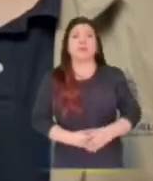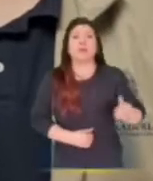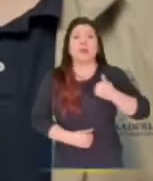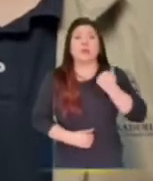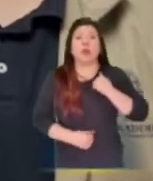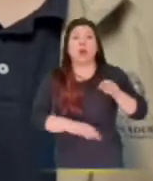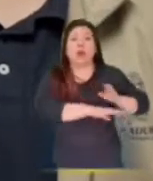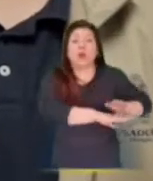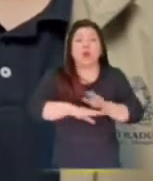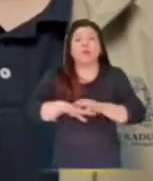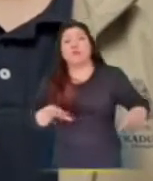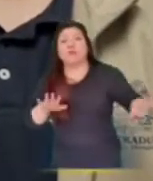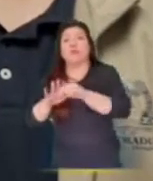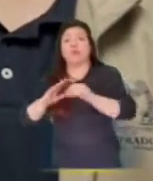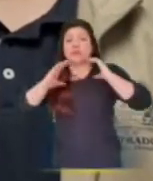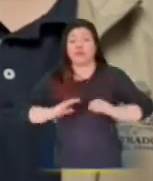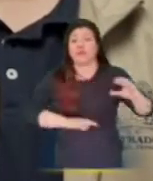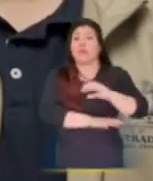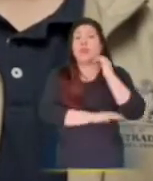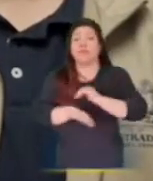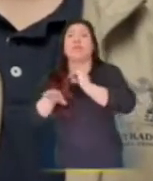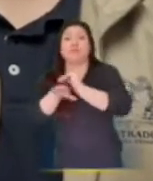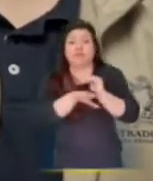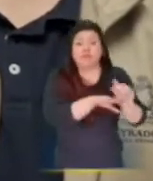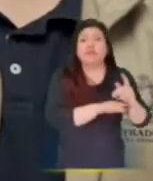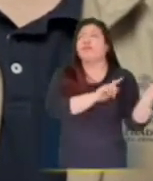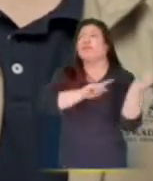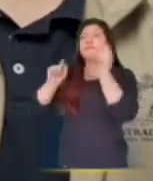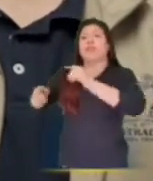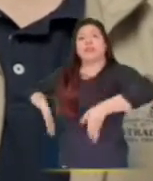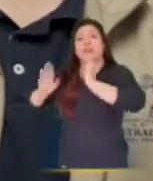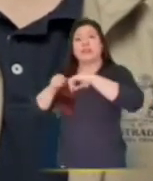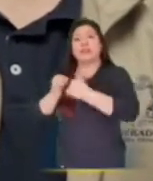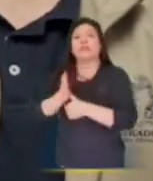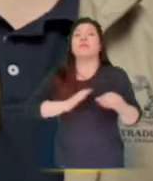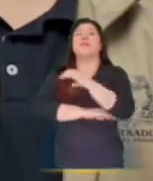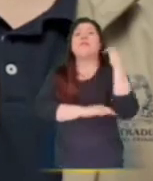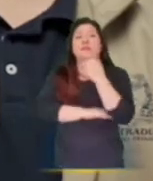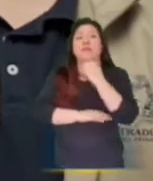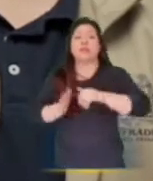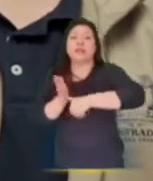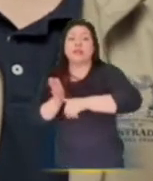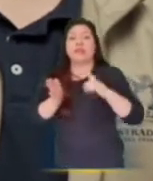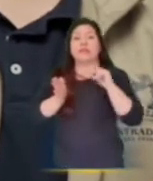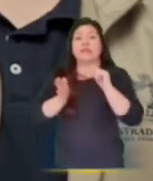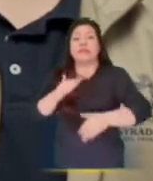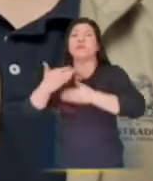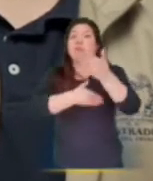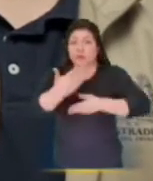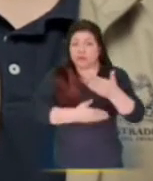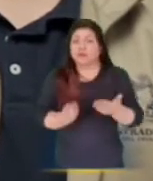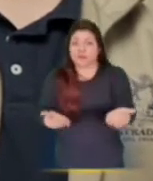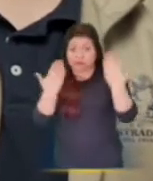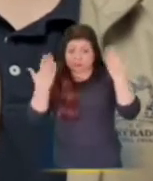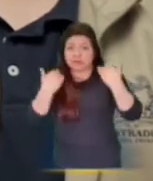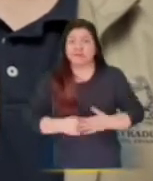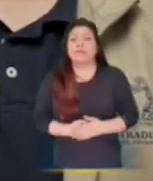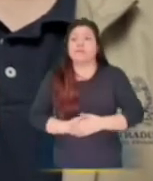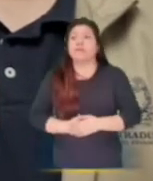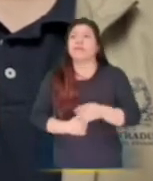Aprovecho para invitar a todos los colombianos que vayan a la Villa Nacional al proceso de la cédula digital.